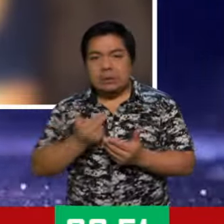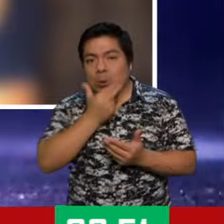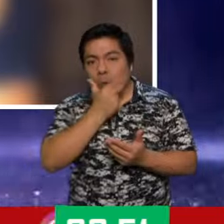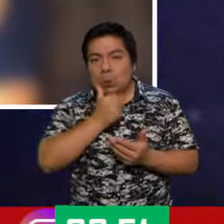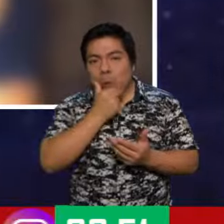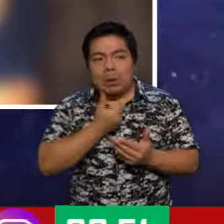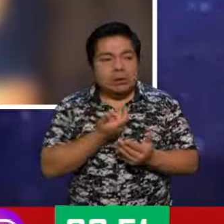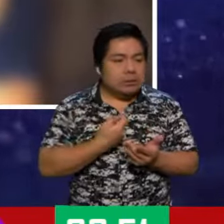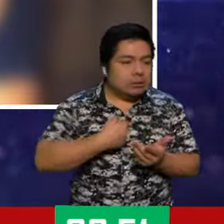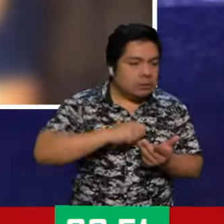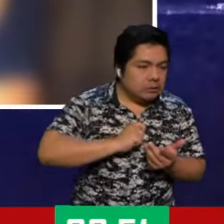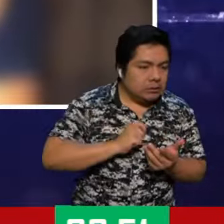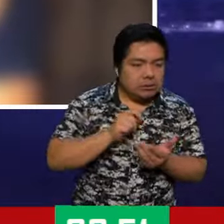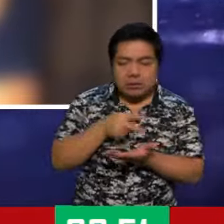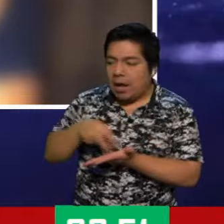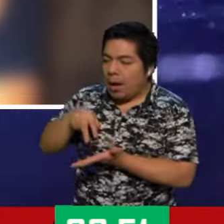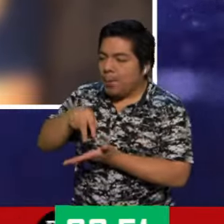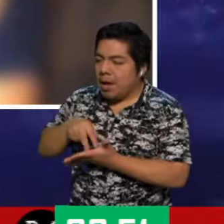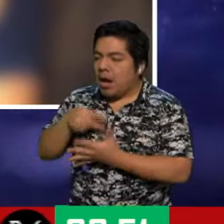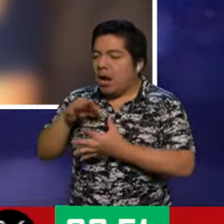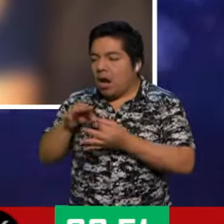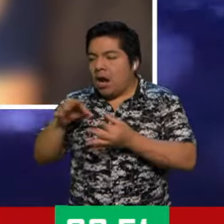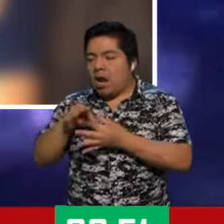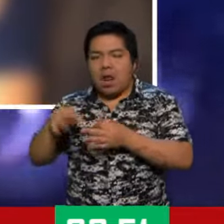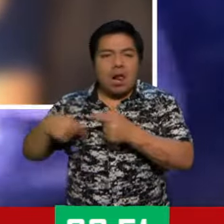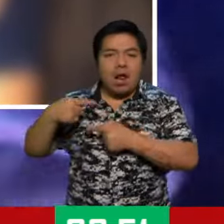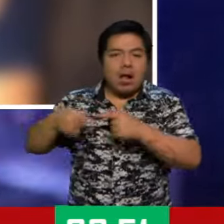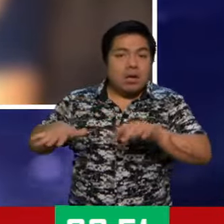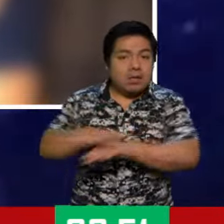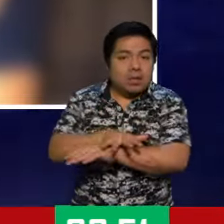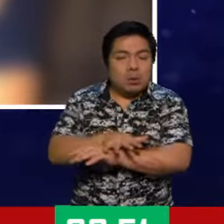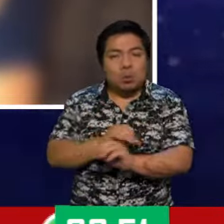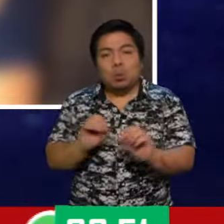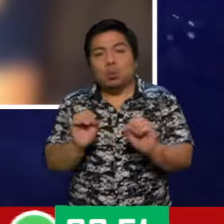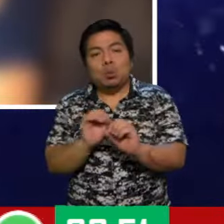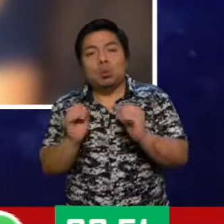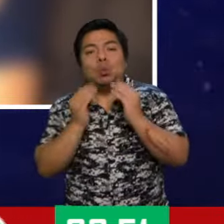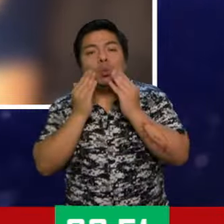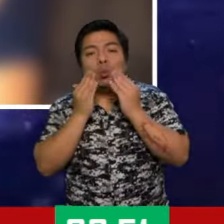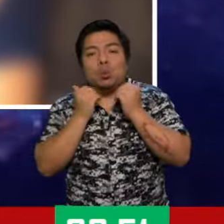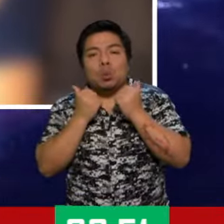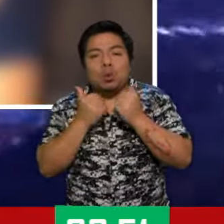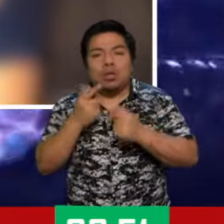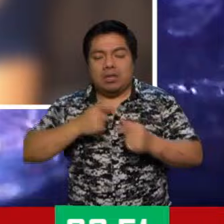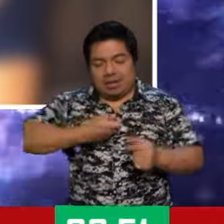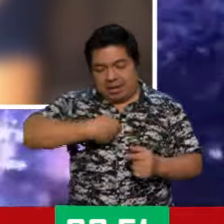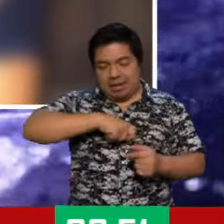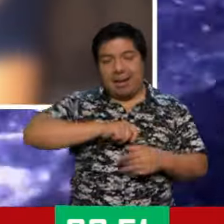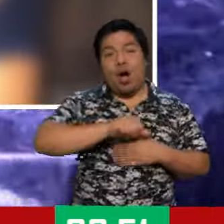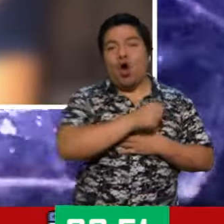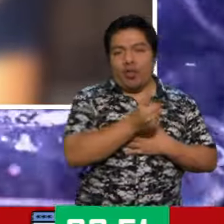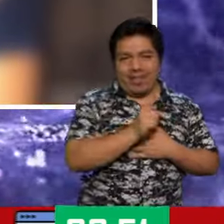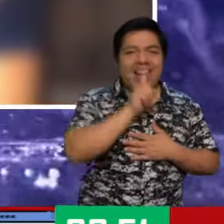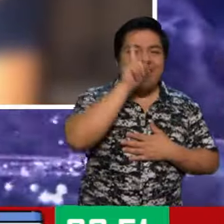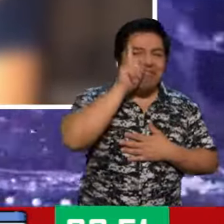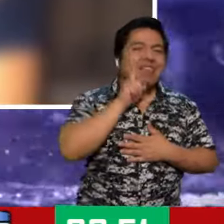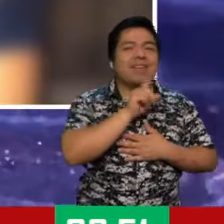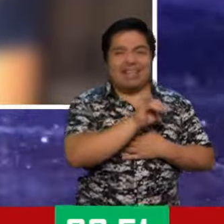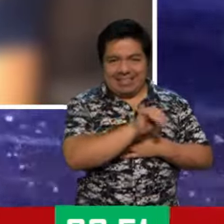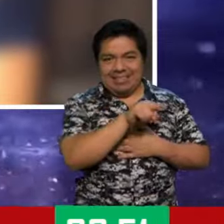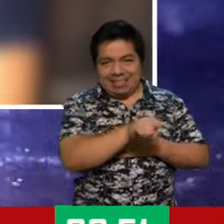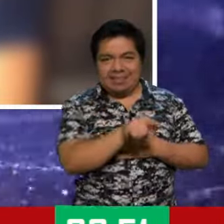avienten a hablar de una transición. Está muy visible la transición femenina. Sí. Es decir,